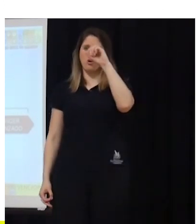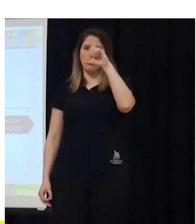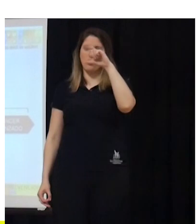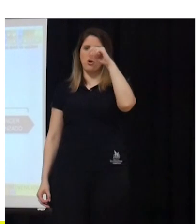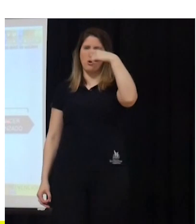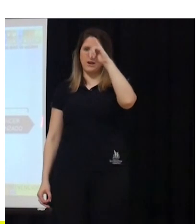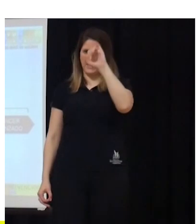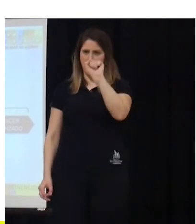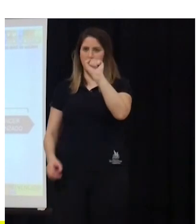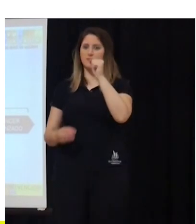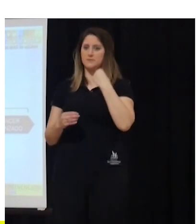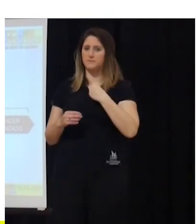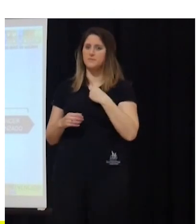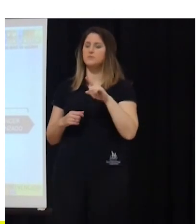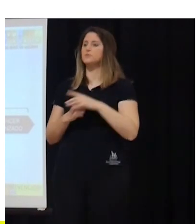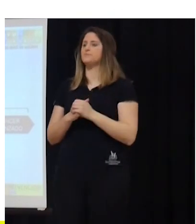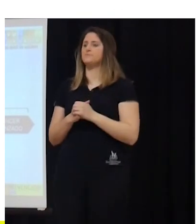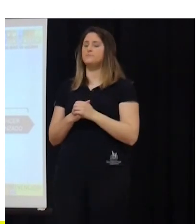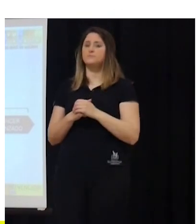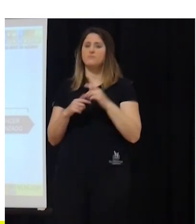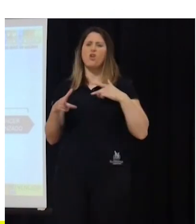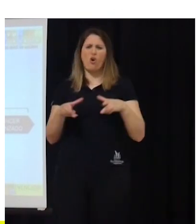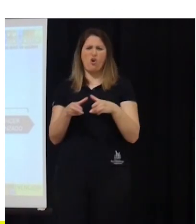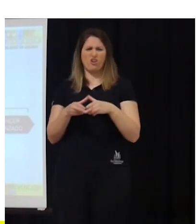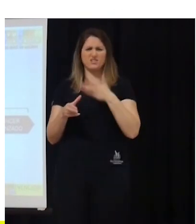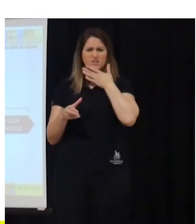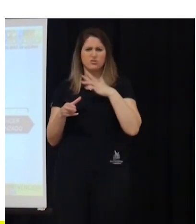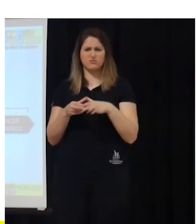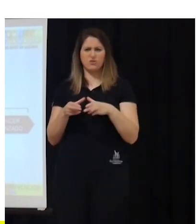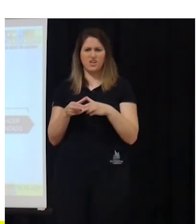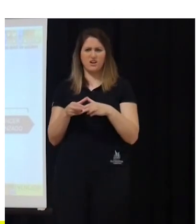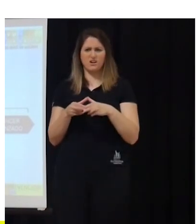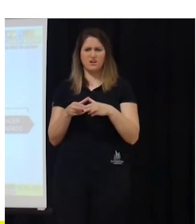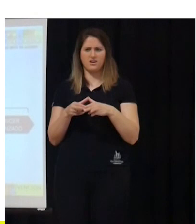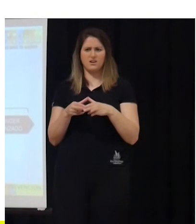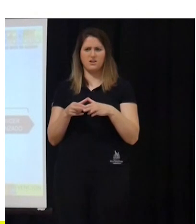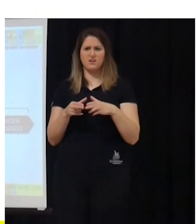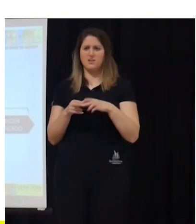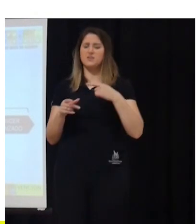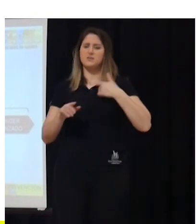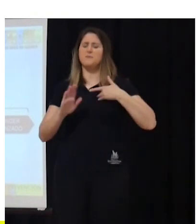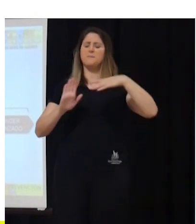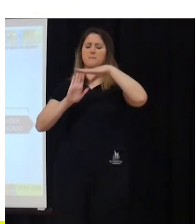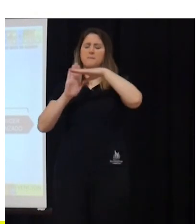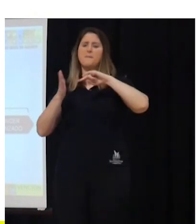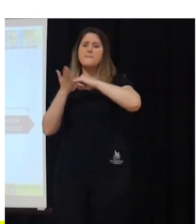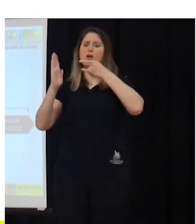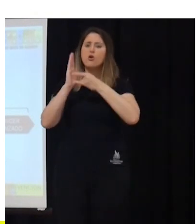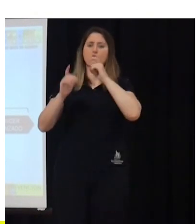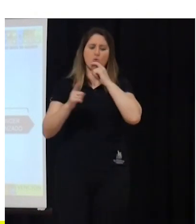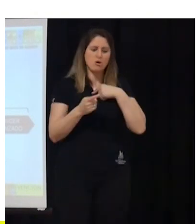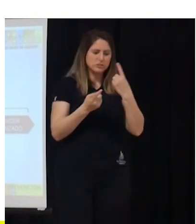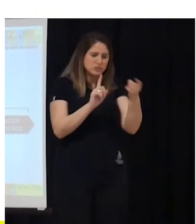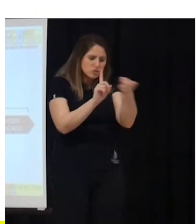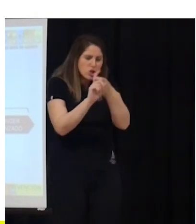¿eh? Es decir, que la progresión va a depender tanto de los factores que provocan la alteración como de los mecanismos que tenemos nosotros para